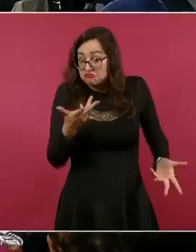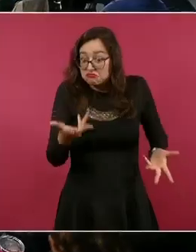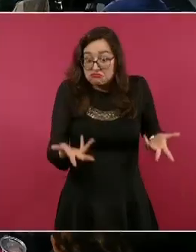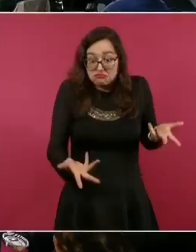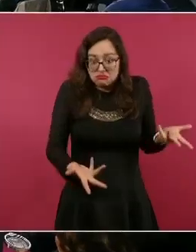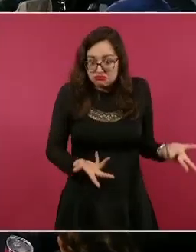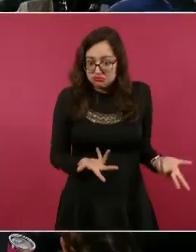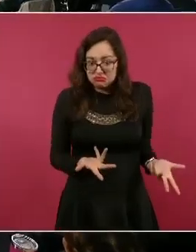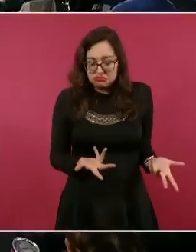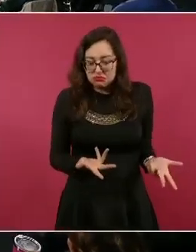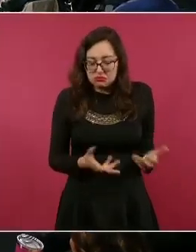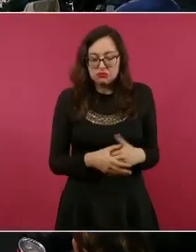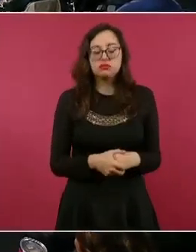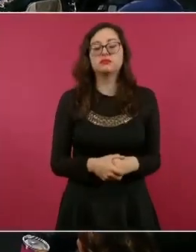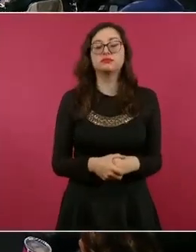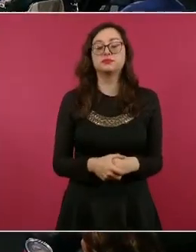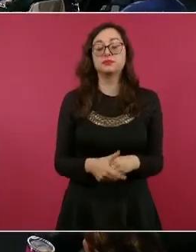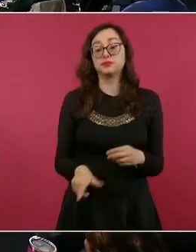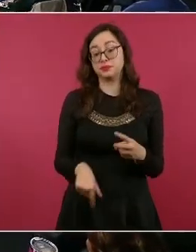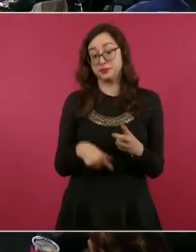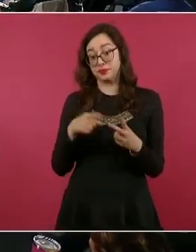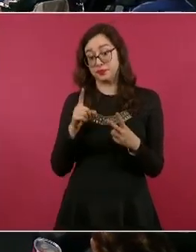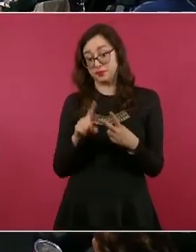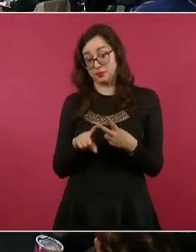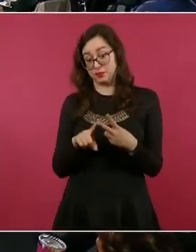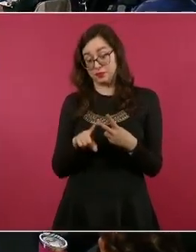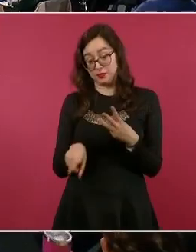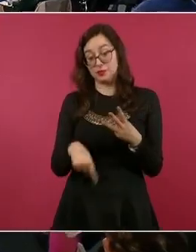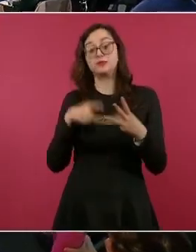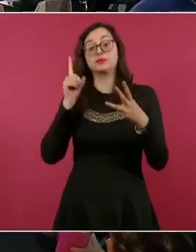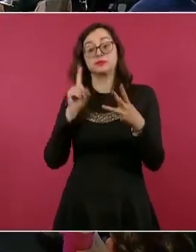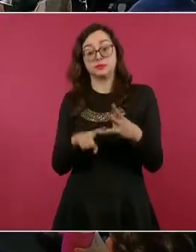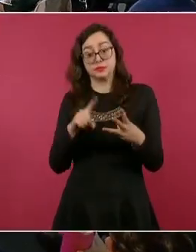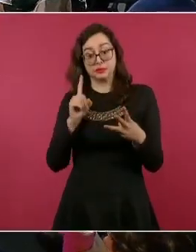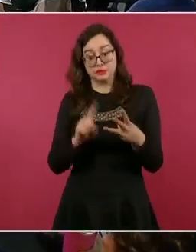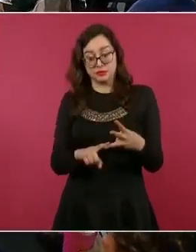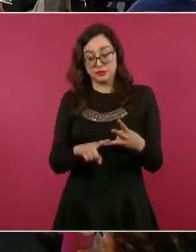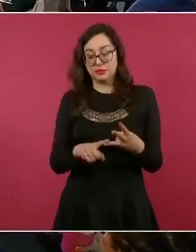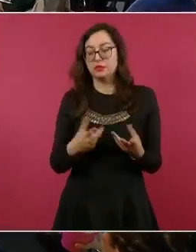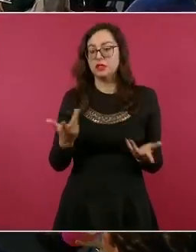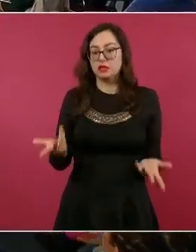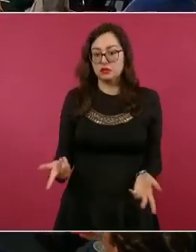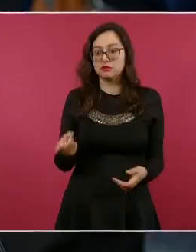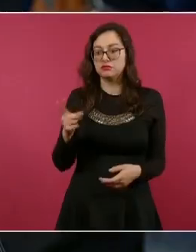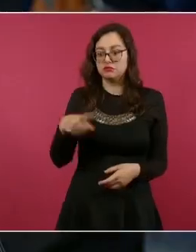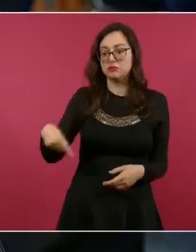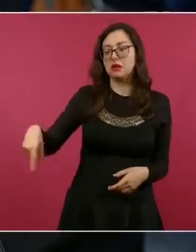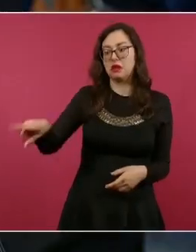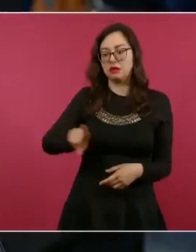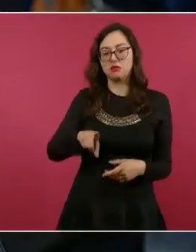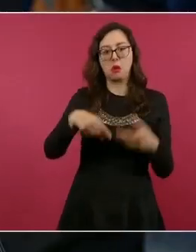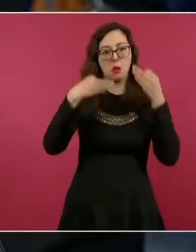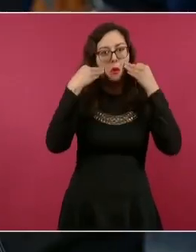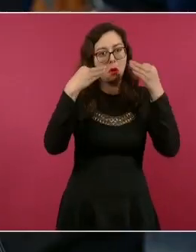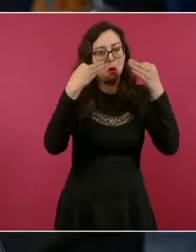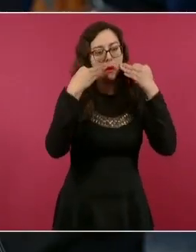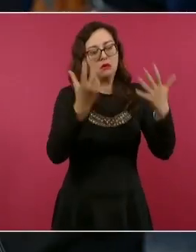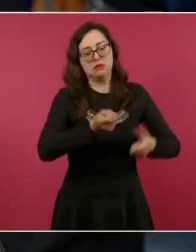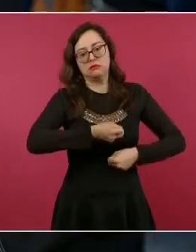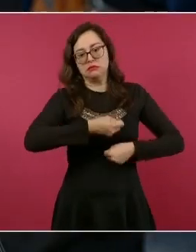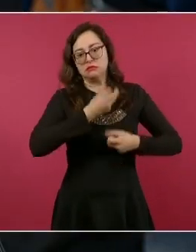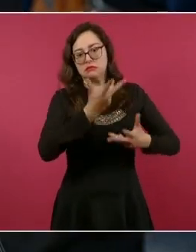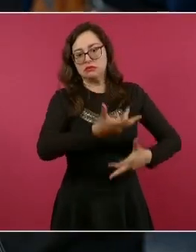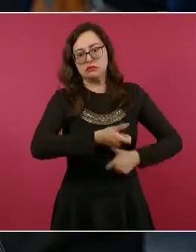si con base en los testimonios que hoy presentaron justamente de cómo se fue desarrollando este asalto a